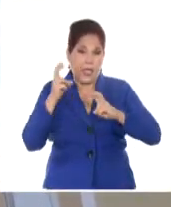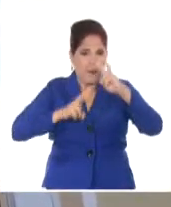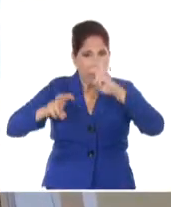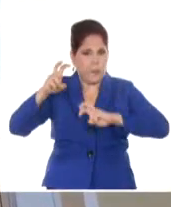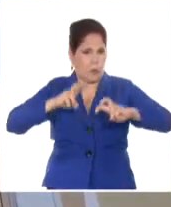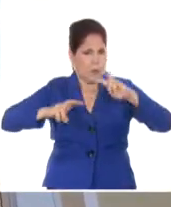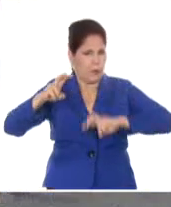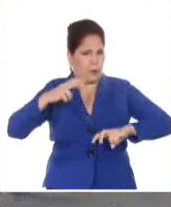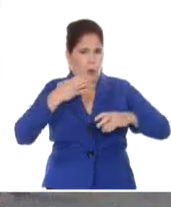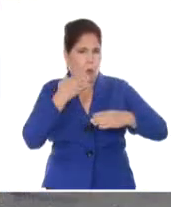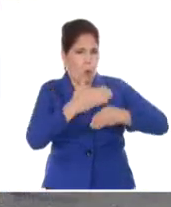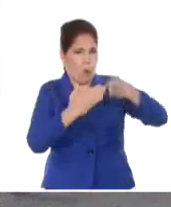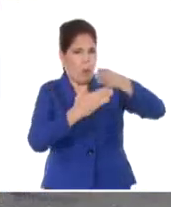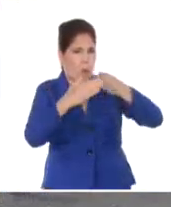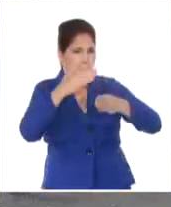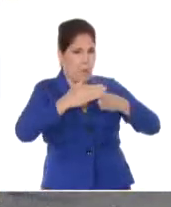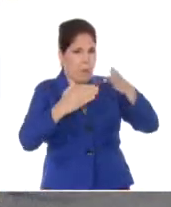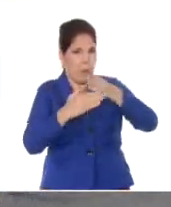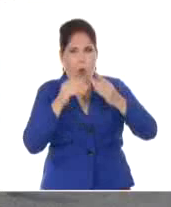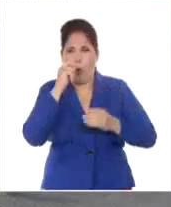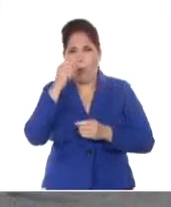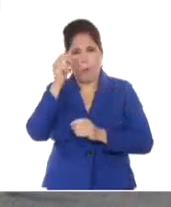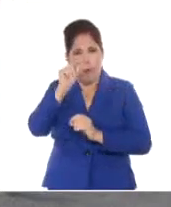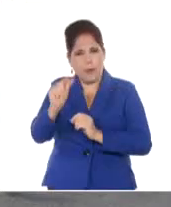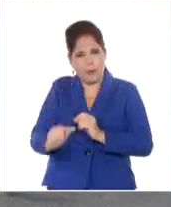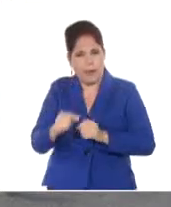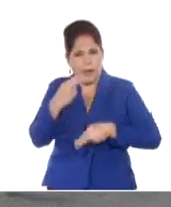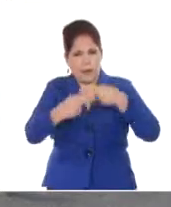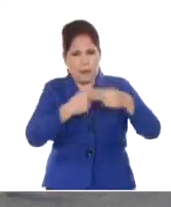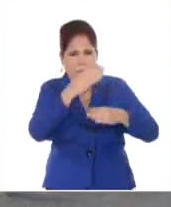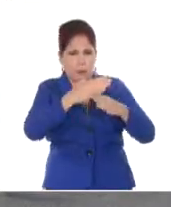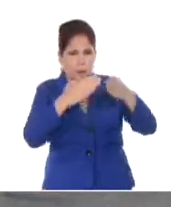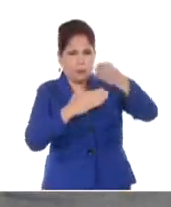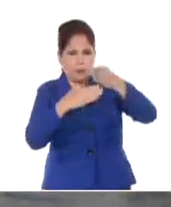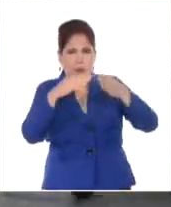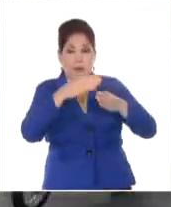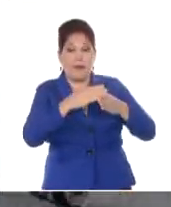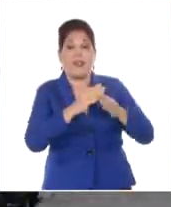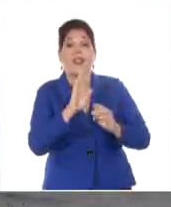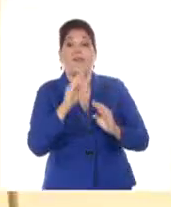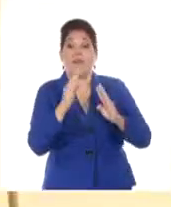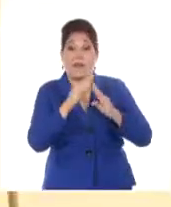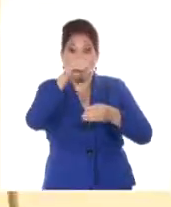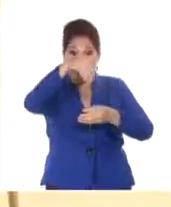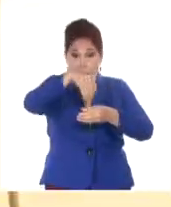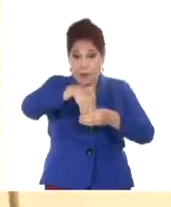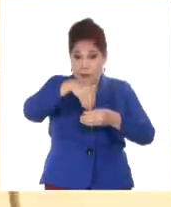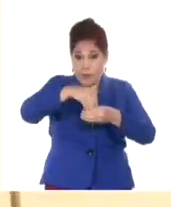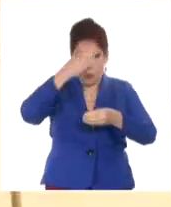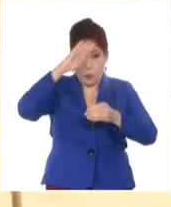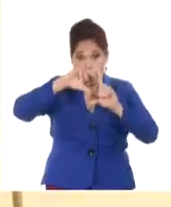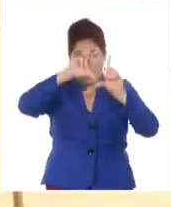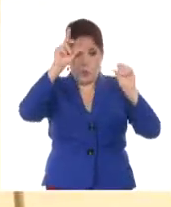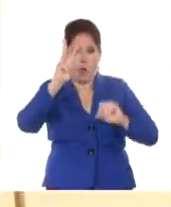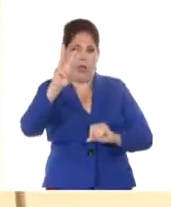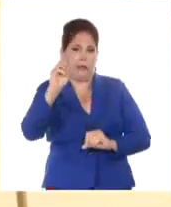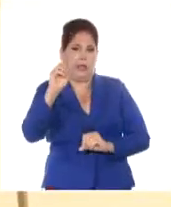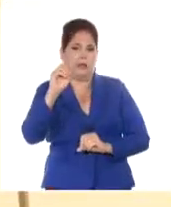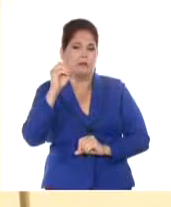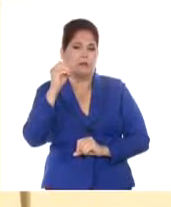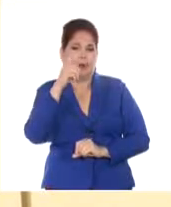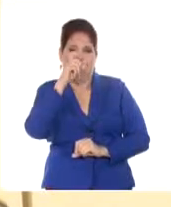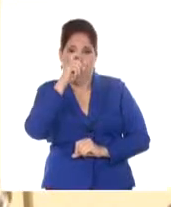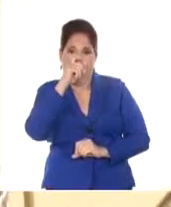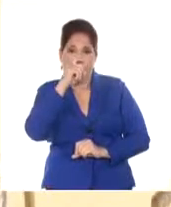investigaciones realizadas sobre la vida y obra de este italiano que vivió más de 30 años en Cuba y adoraba a